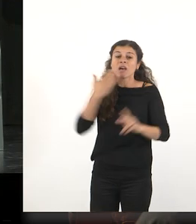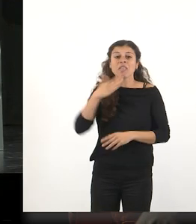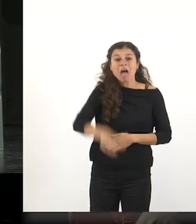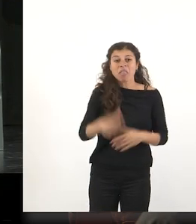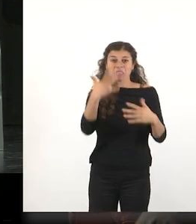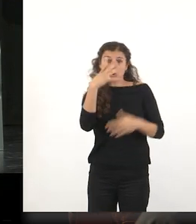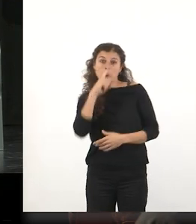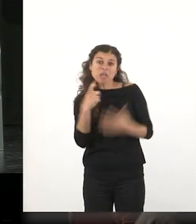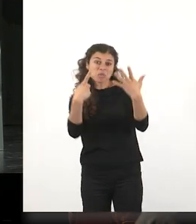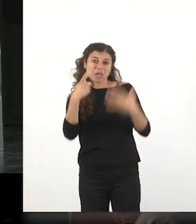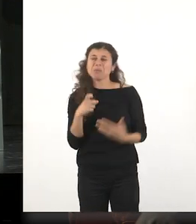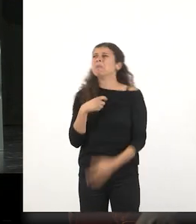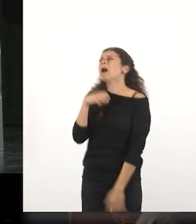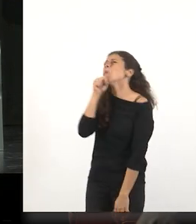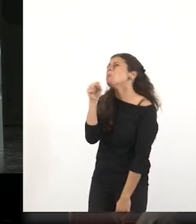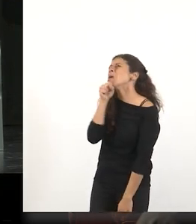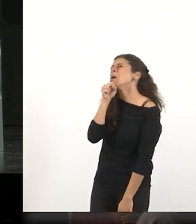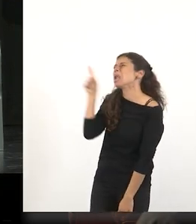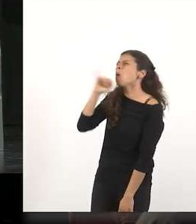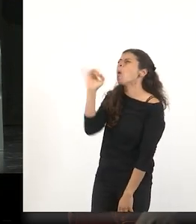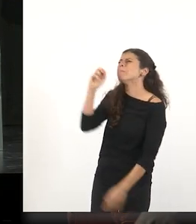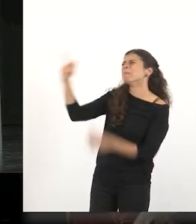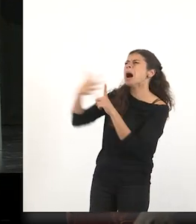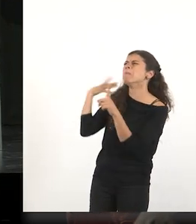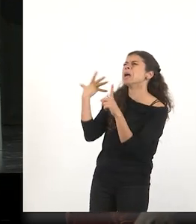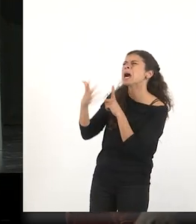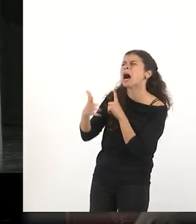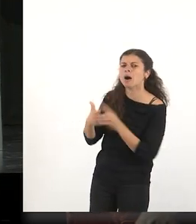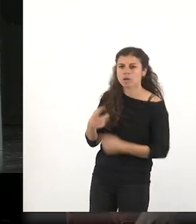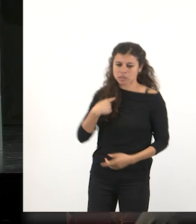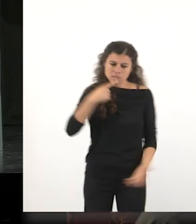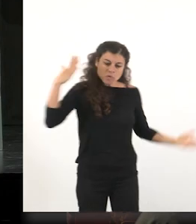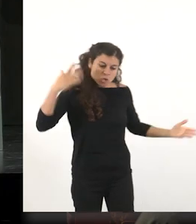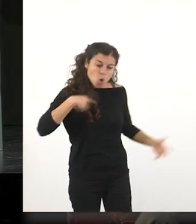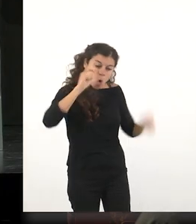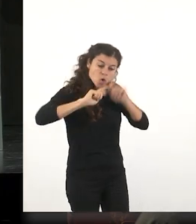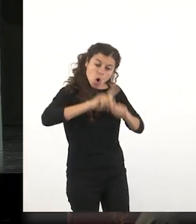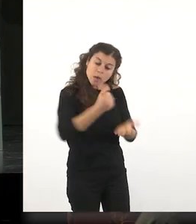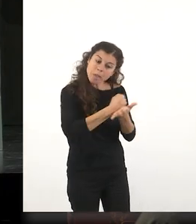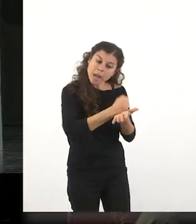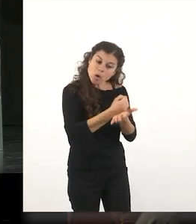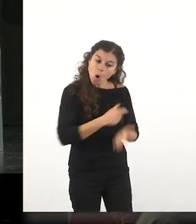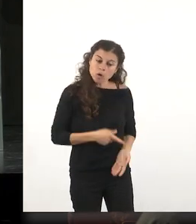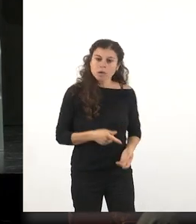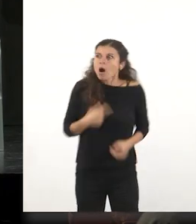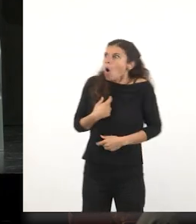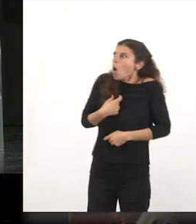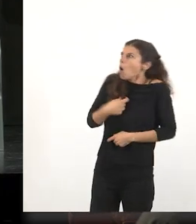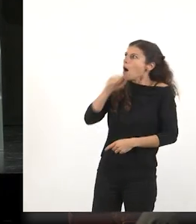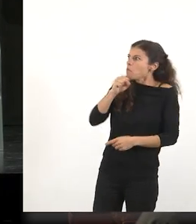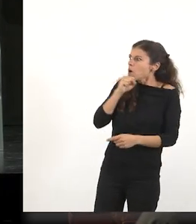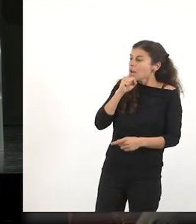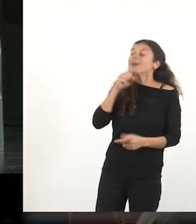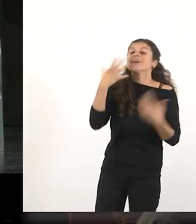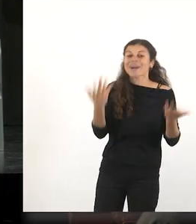abuelo. Y Juan me ha fijado. Digo, tú a mí no me lloras, que te vas a hacer maricón. Y el niño, hostia, con mi abuela. Y